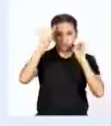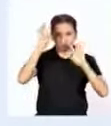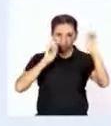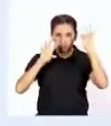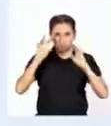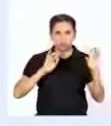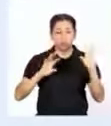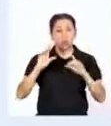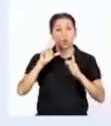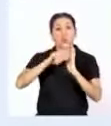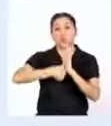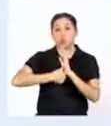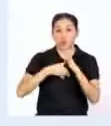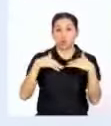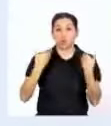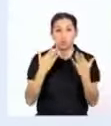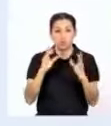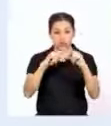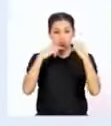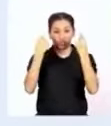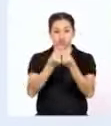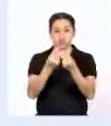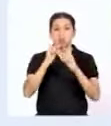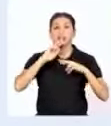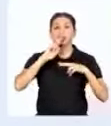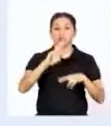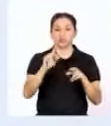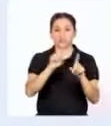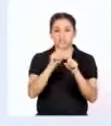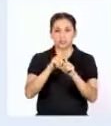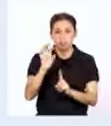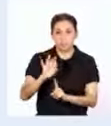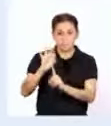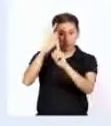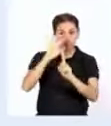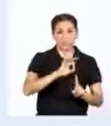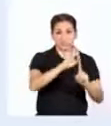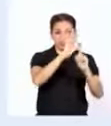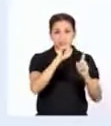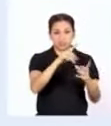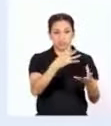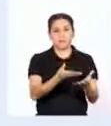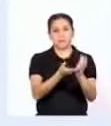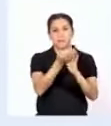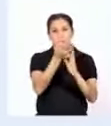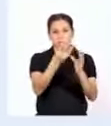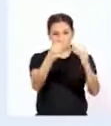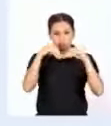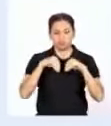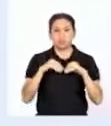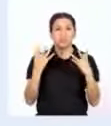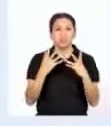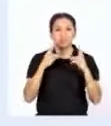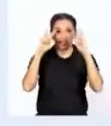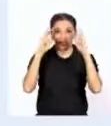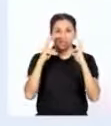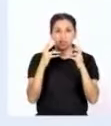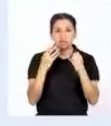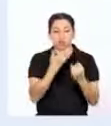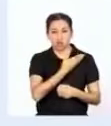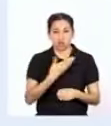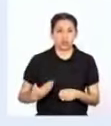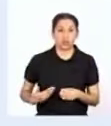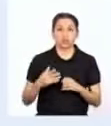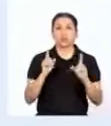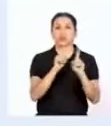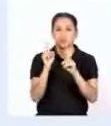ideas. Luego podríamos agrupar las propuestas y priorizar aquellas que den mayor sustento al asunto